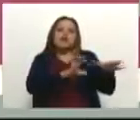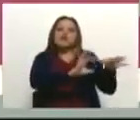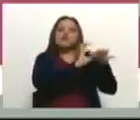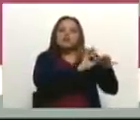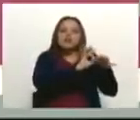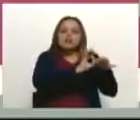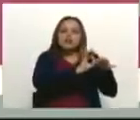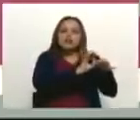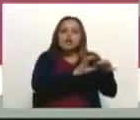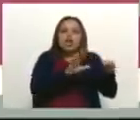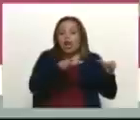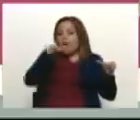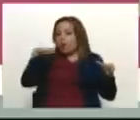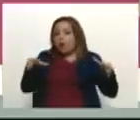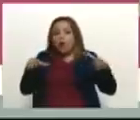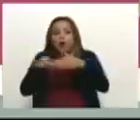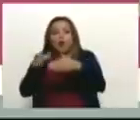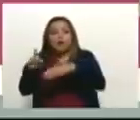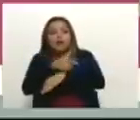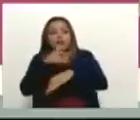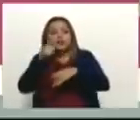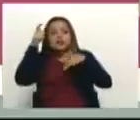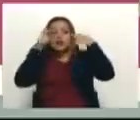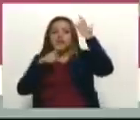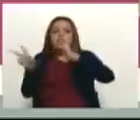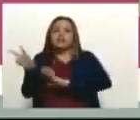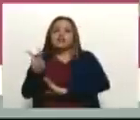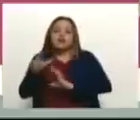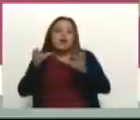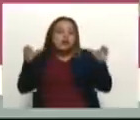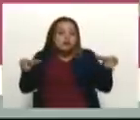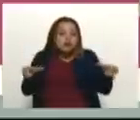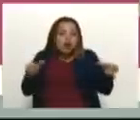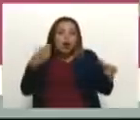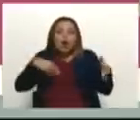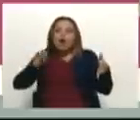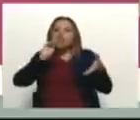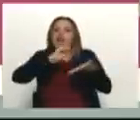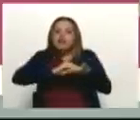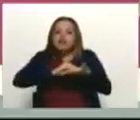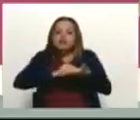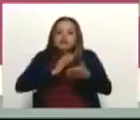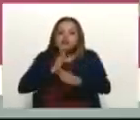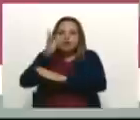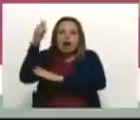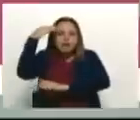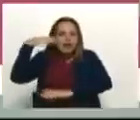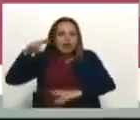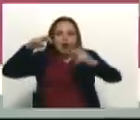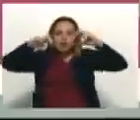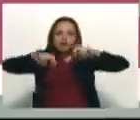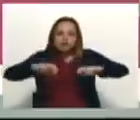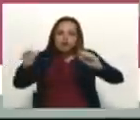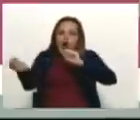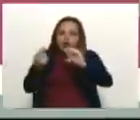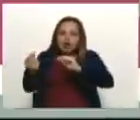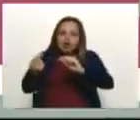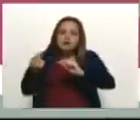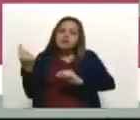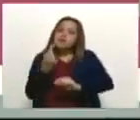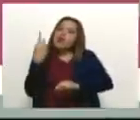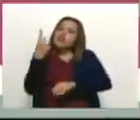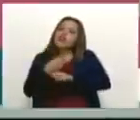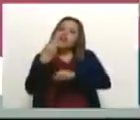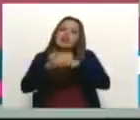y el gobierno bolivariano y chavista de Venezuela, vuelvan a México, solamente tienen que hacer